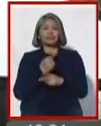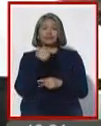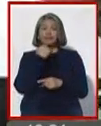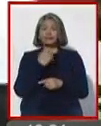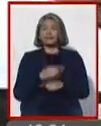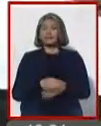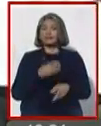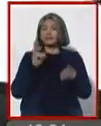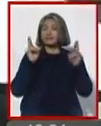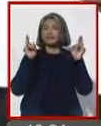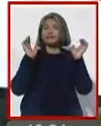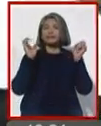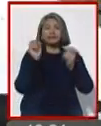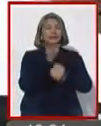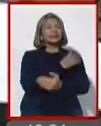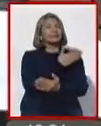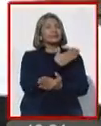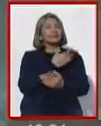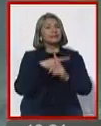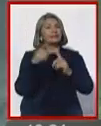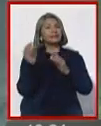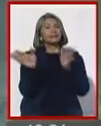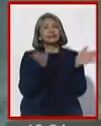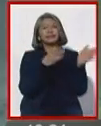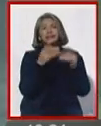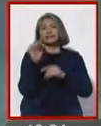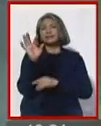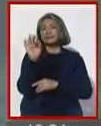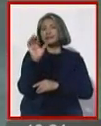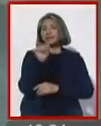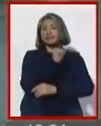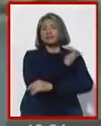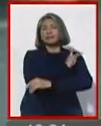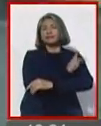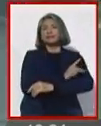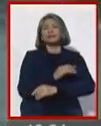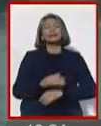según el Departamento de Emergencia, los vientos alcanzarán hasta los 90 kilómetros por hora.